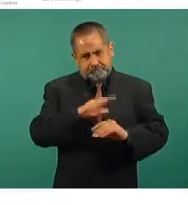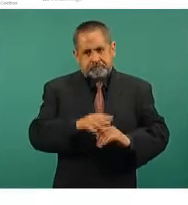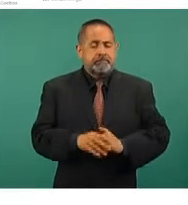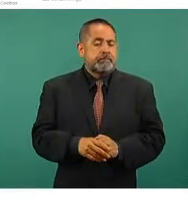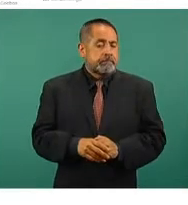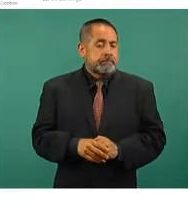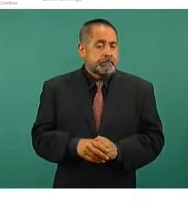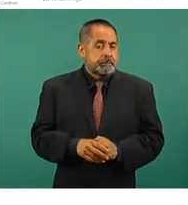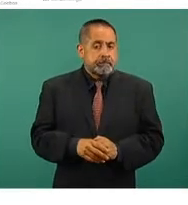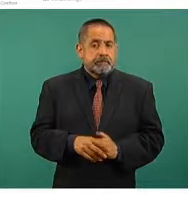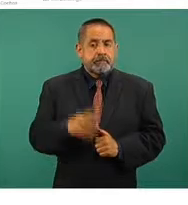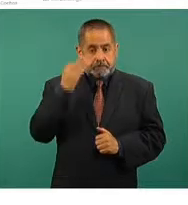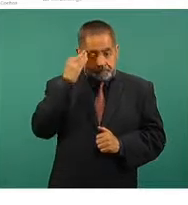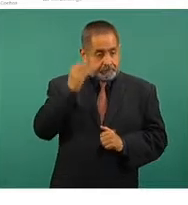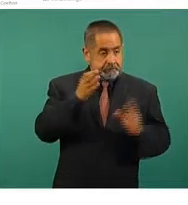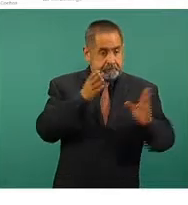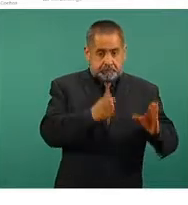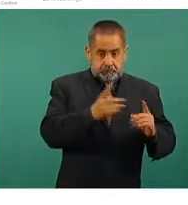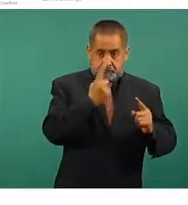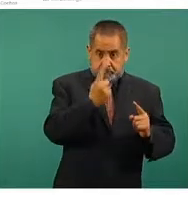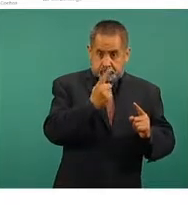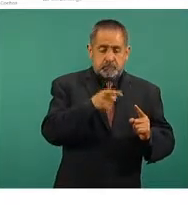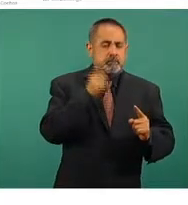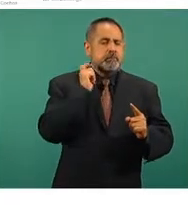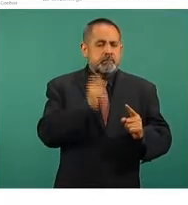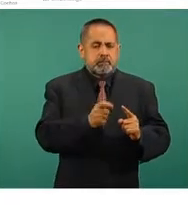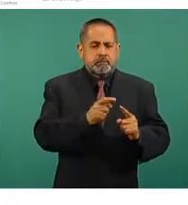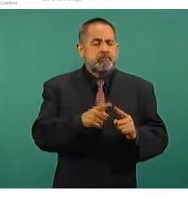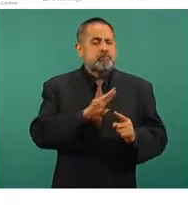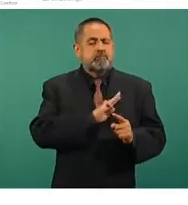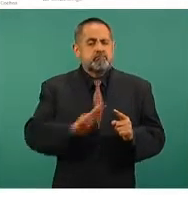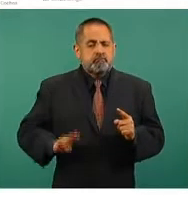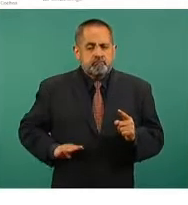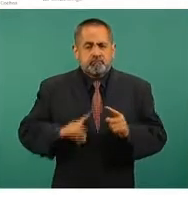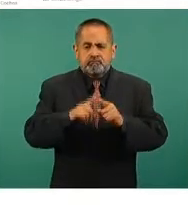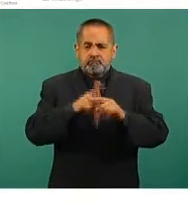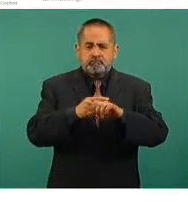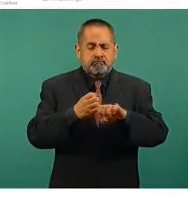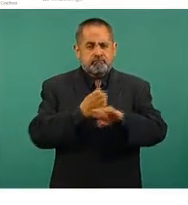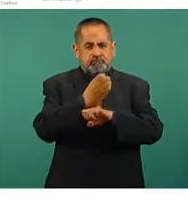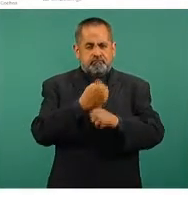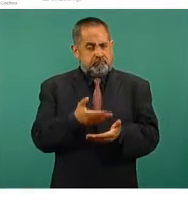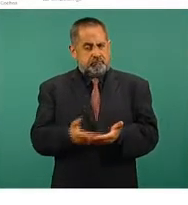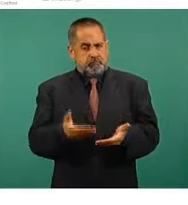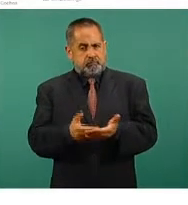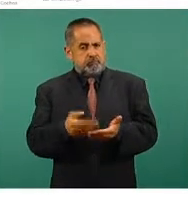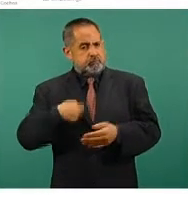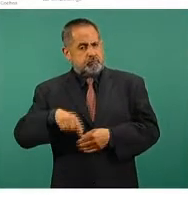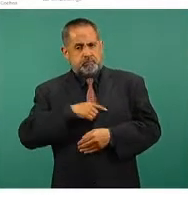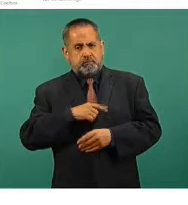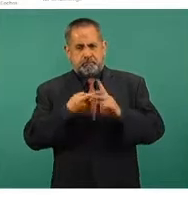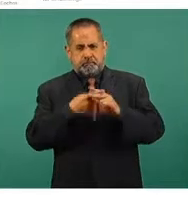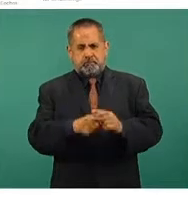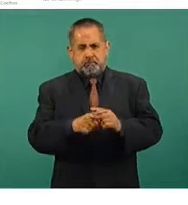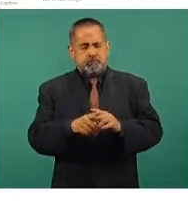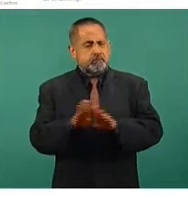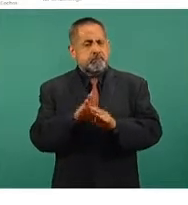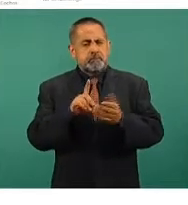En primera fase, lo que corresponde a la fase 1, son los municipios y los estados que al día de hoy ya estamos arrancando obra